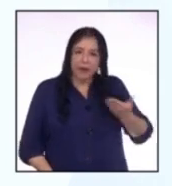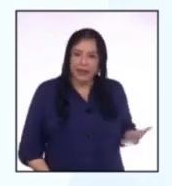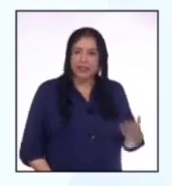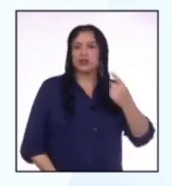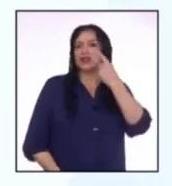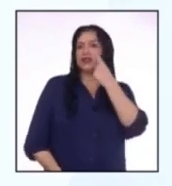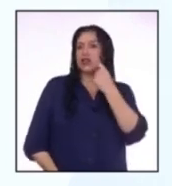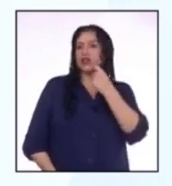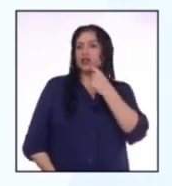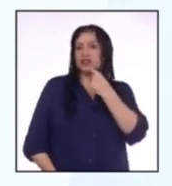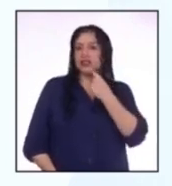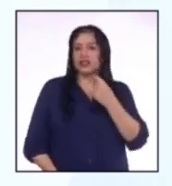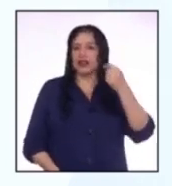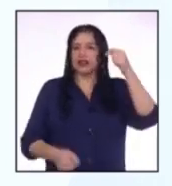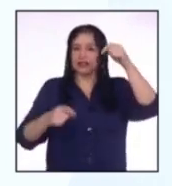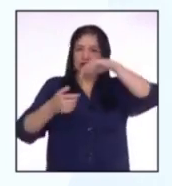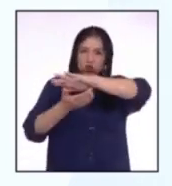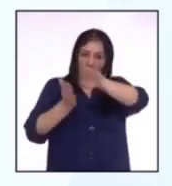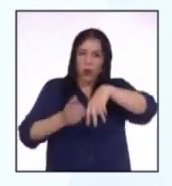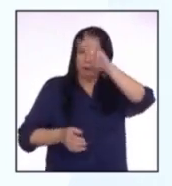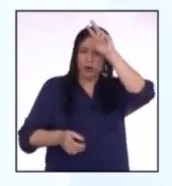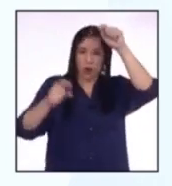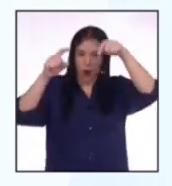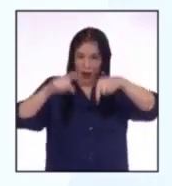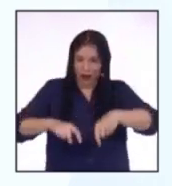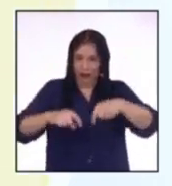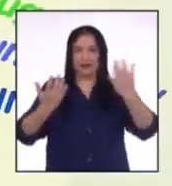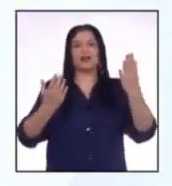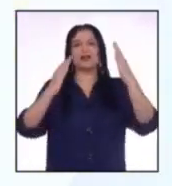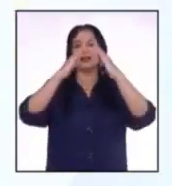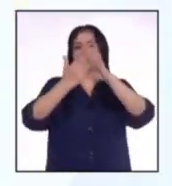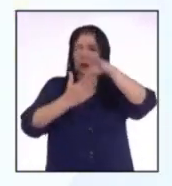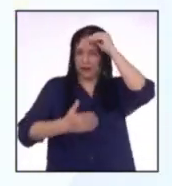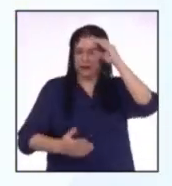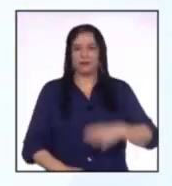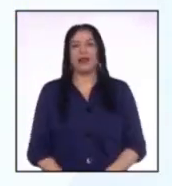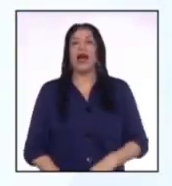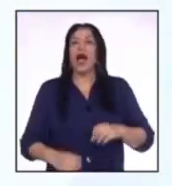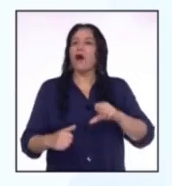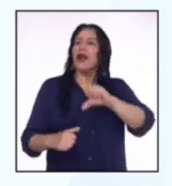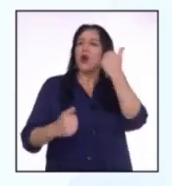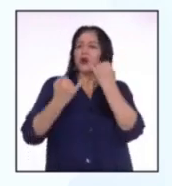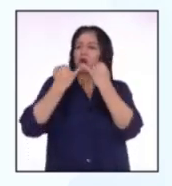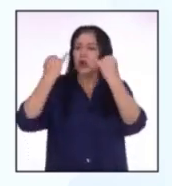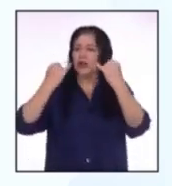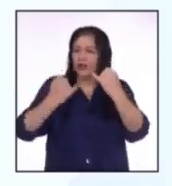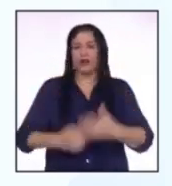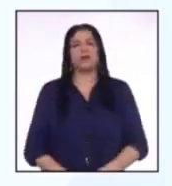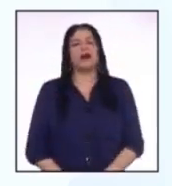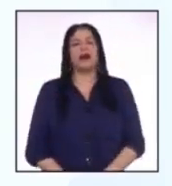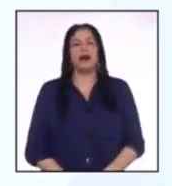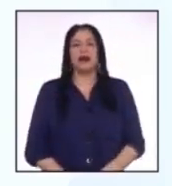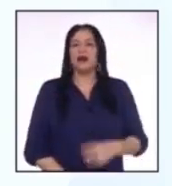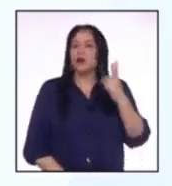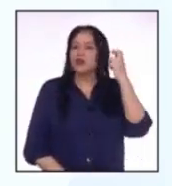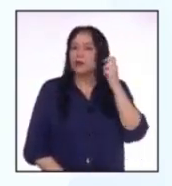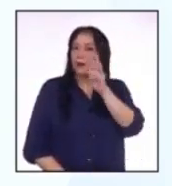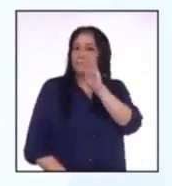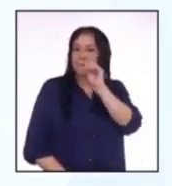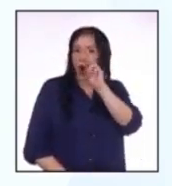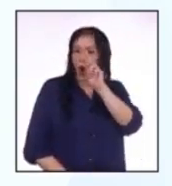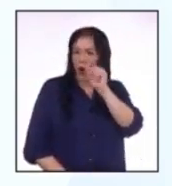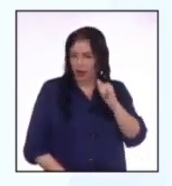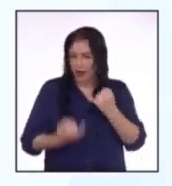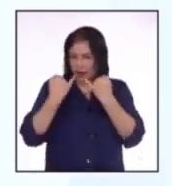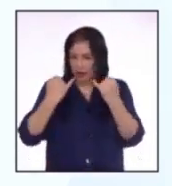está sin nombre uno imagina mundo ahora escuchamos nuestro saludo en hora